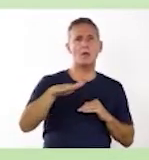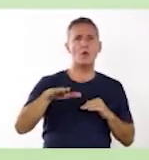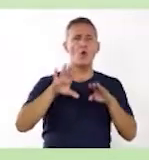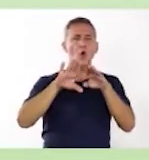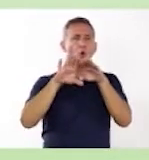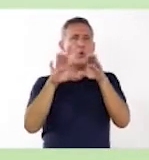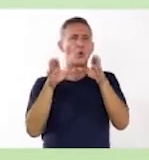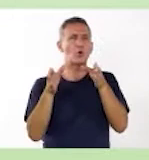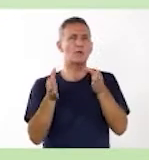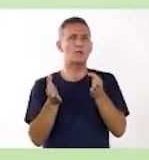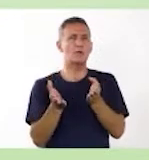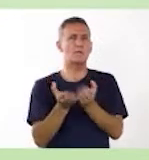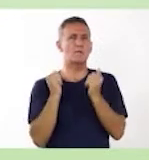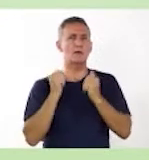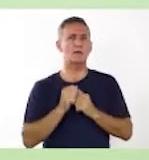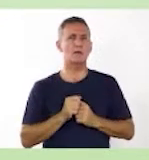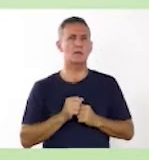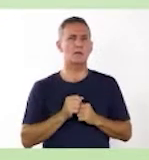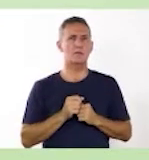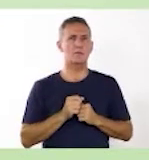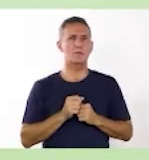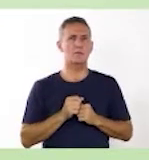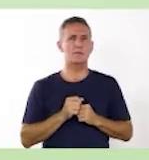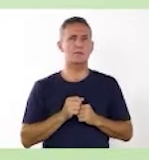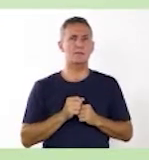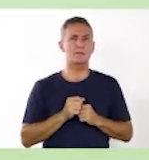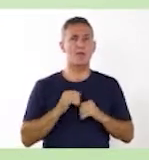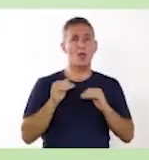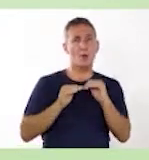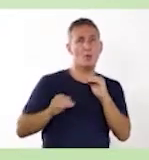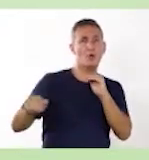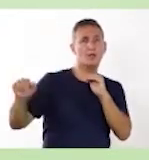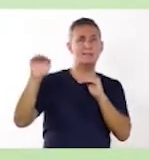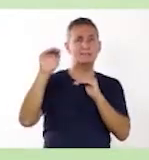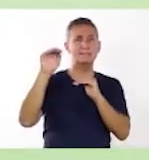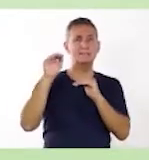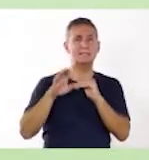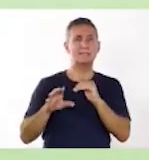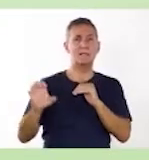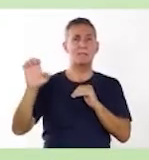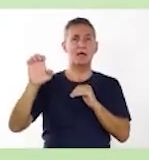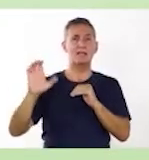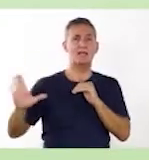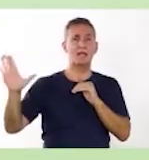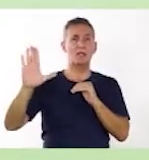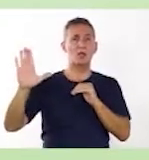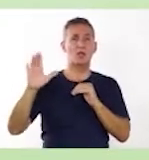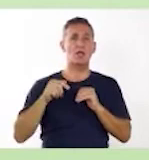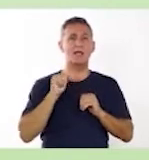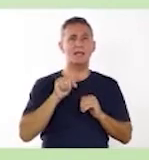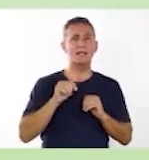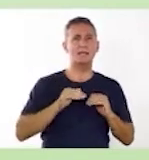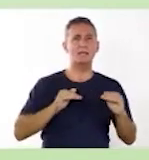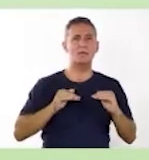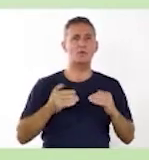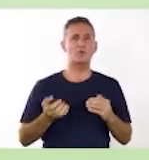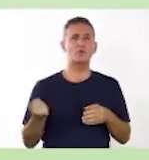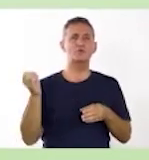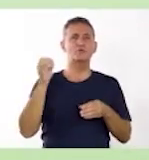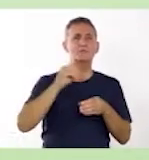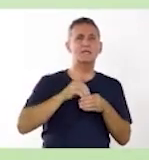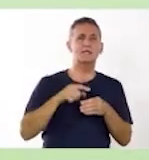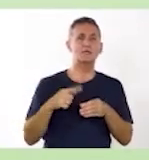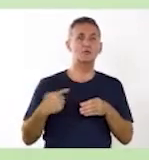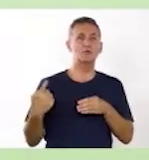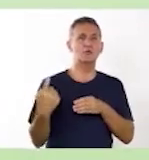del viejo continente. Por eso es tan importante este movimiento dentro de nuestro